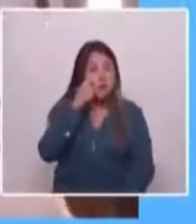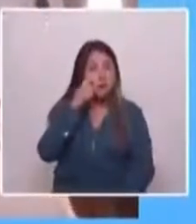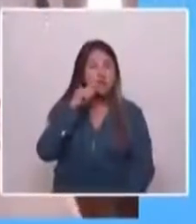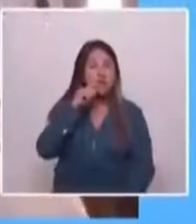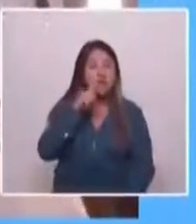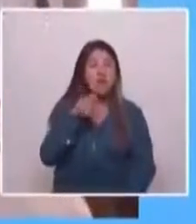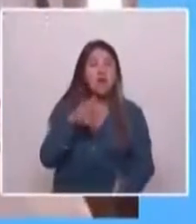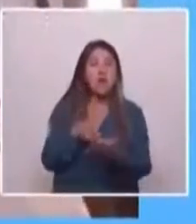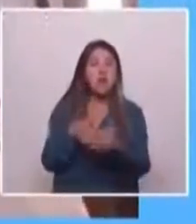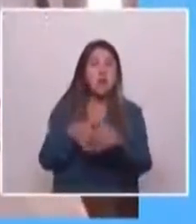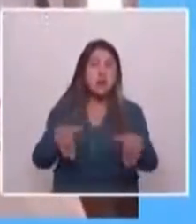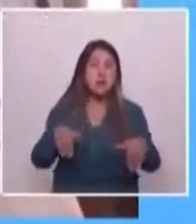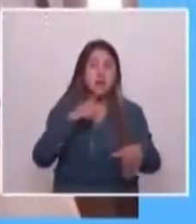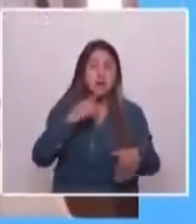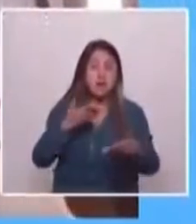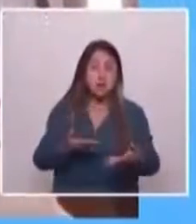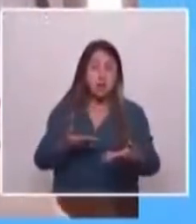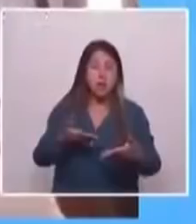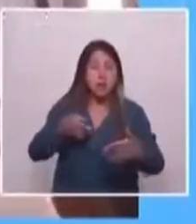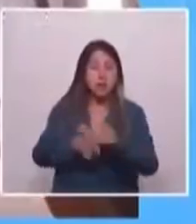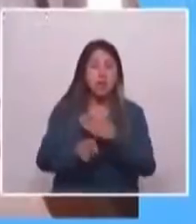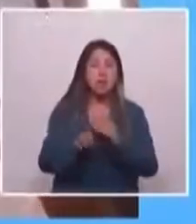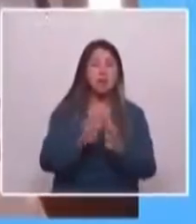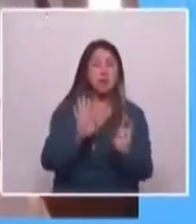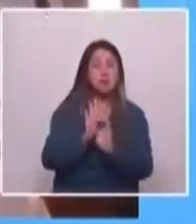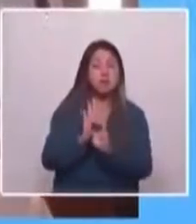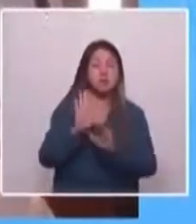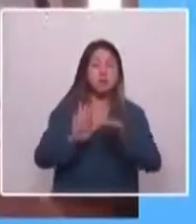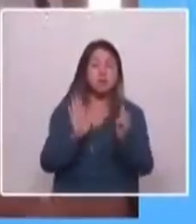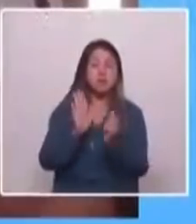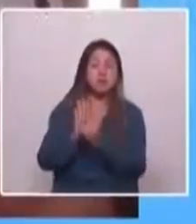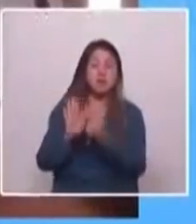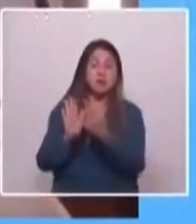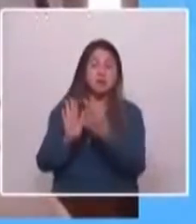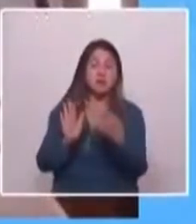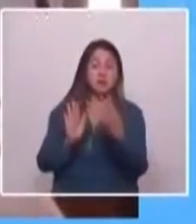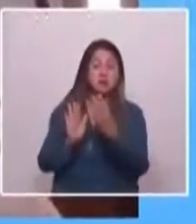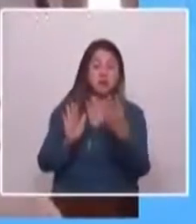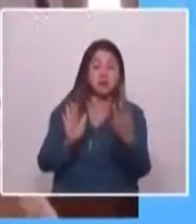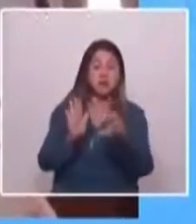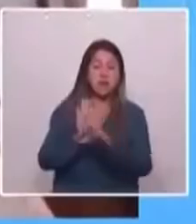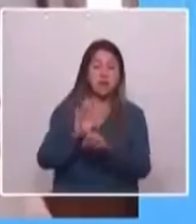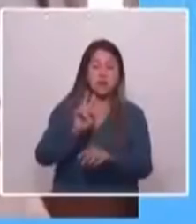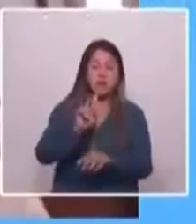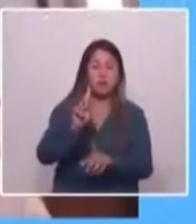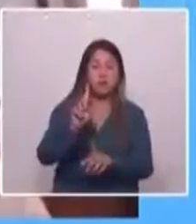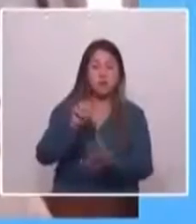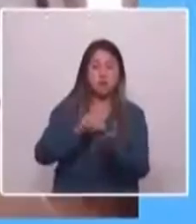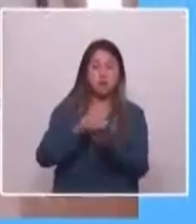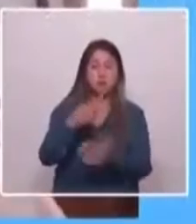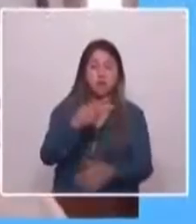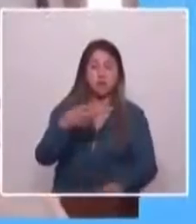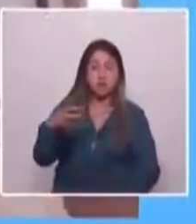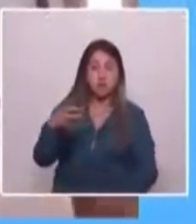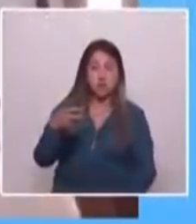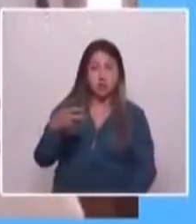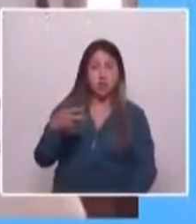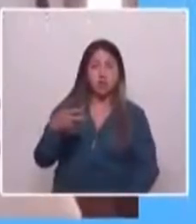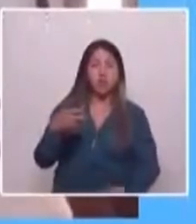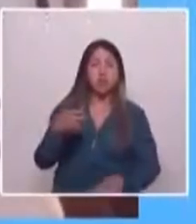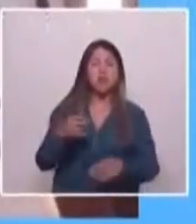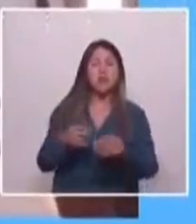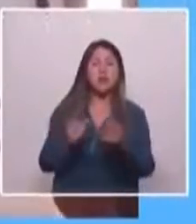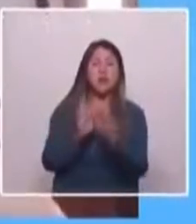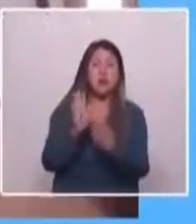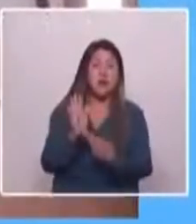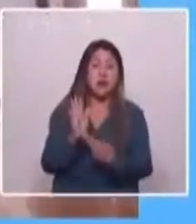ayer generó controversia este tema. La mesa de la Convención Constitucional había dado luz verde para que se calificaran